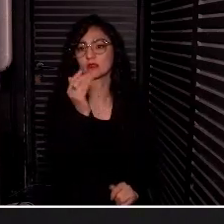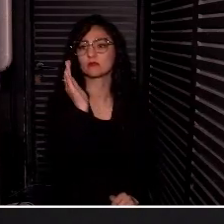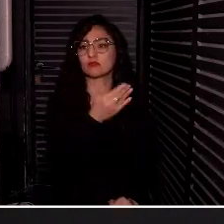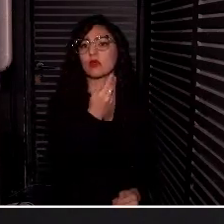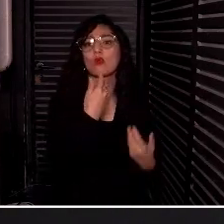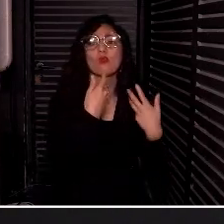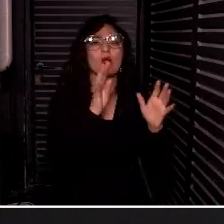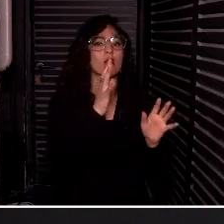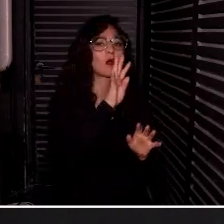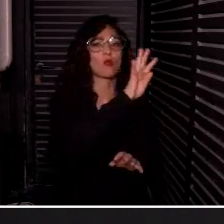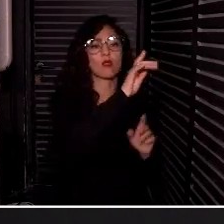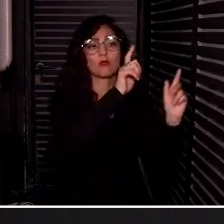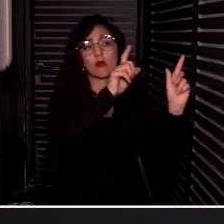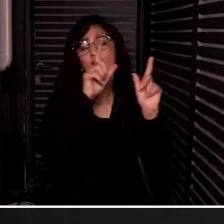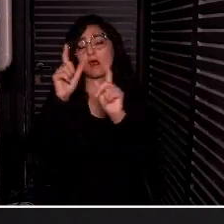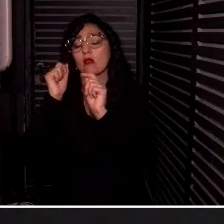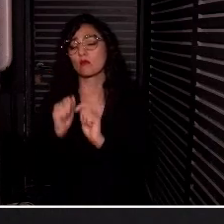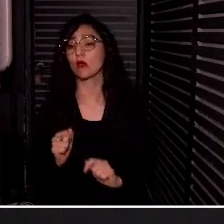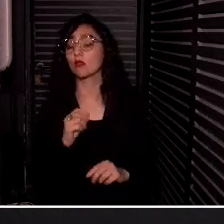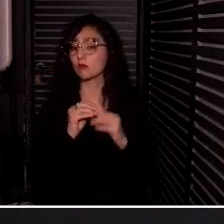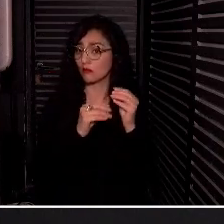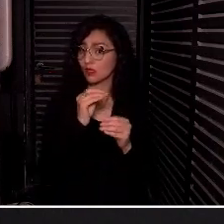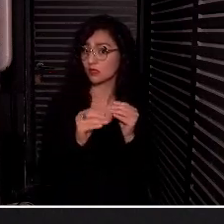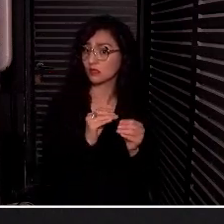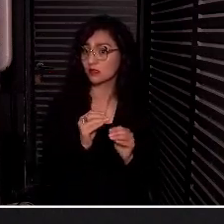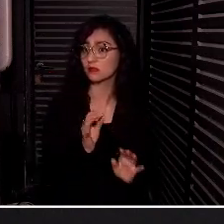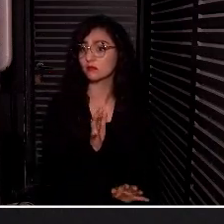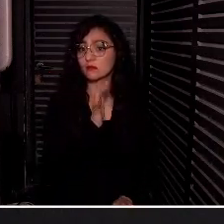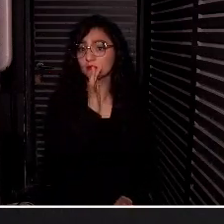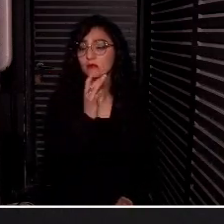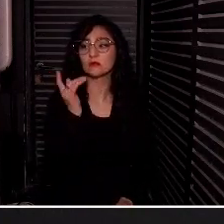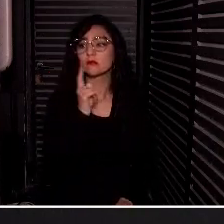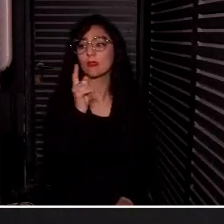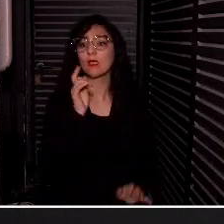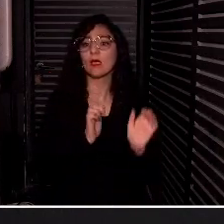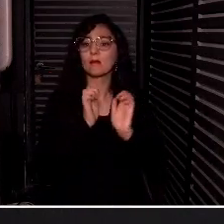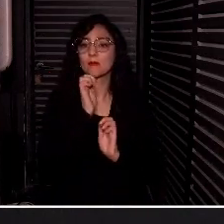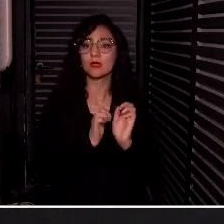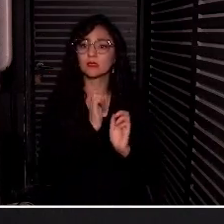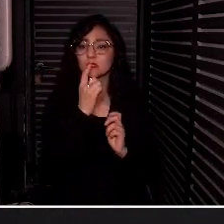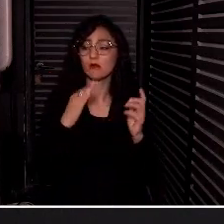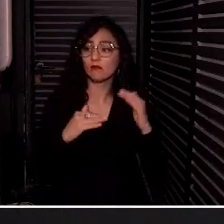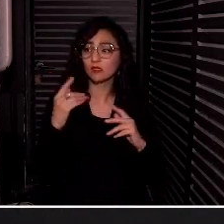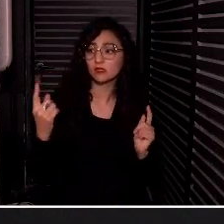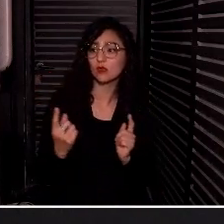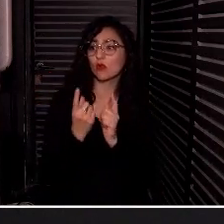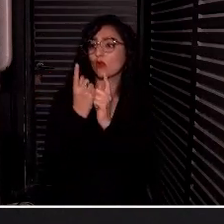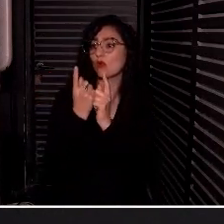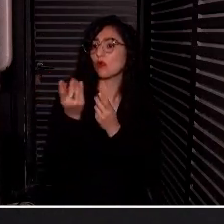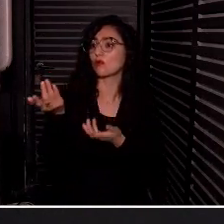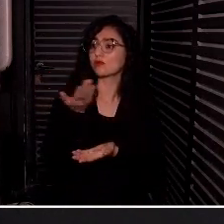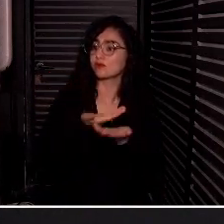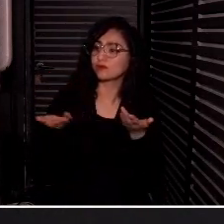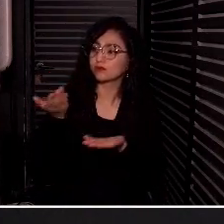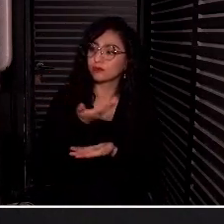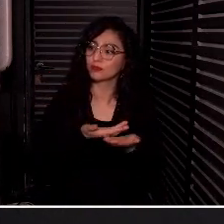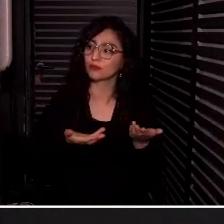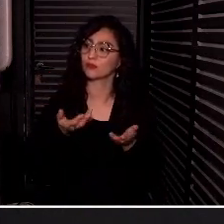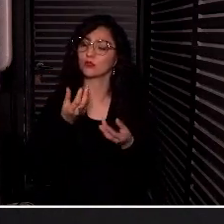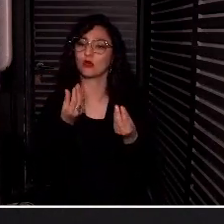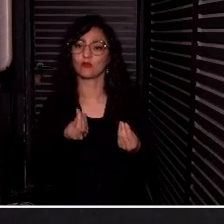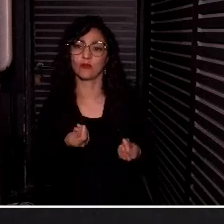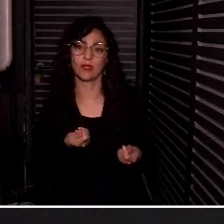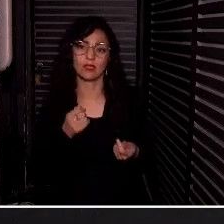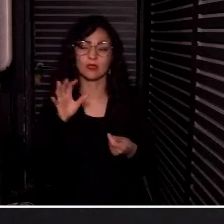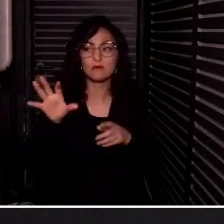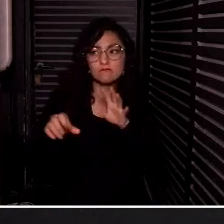cuatro canales de televisión de hecho yo sin duda no no le hecho una encuesta a los empresarios pero si me junto con ellos trato de juntarme habitualmente pod ir a capturar inversión